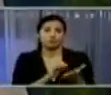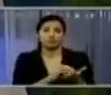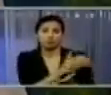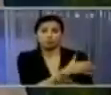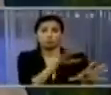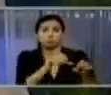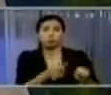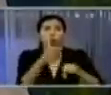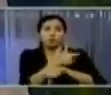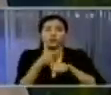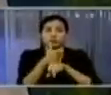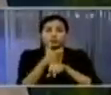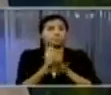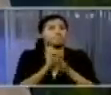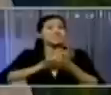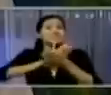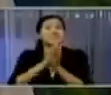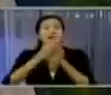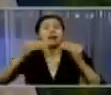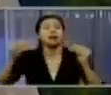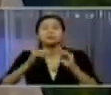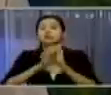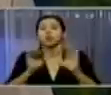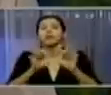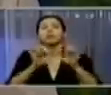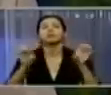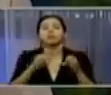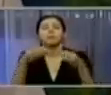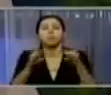Desaparecería la educación pública gratuita y de calidad.